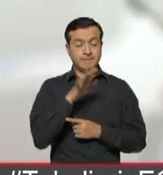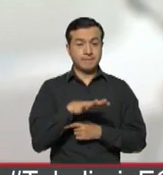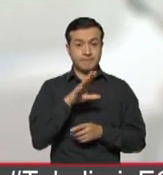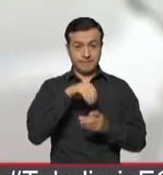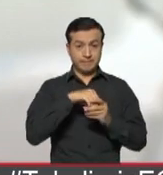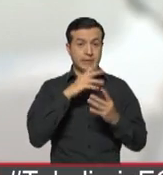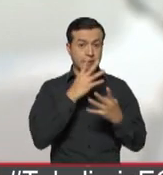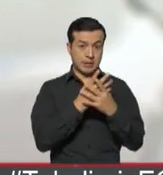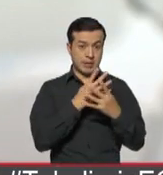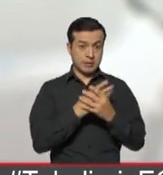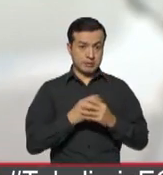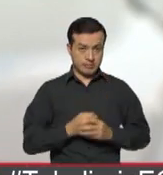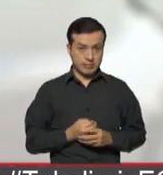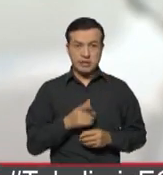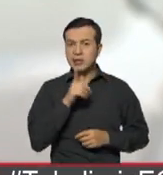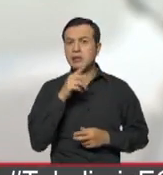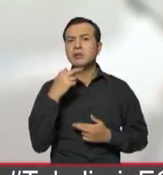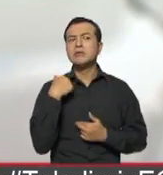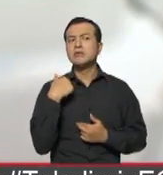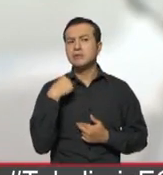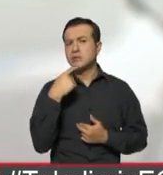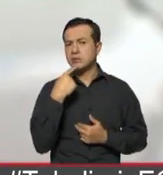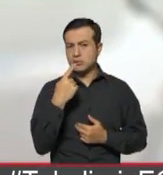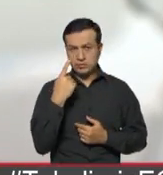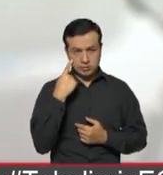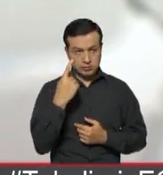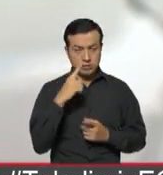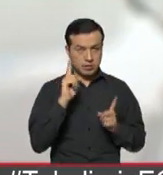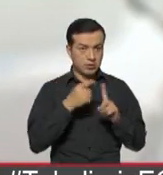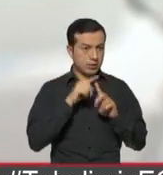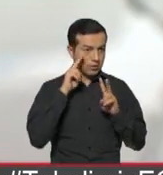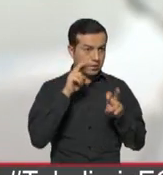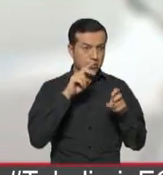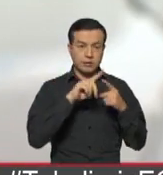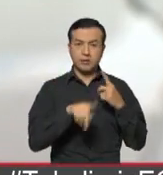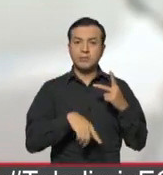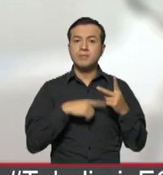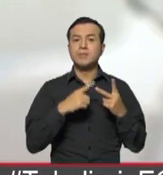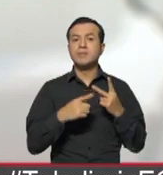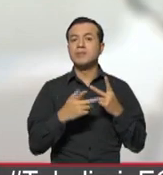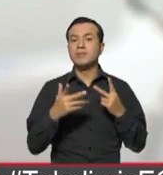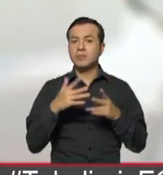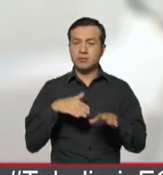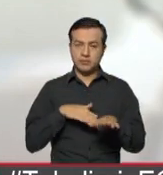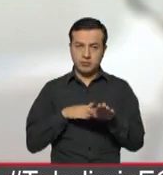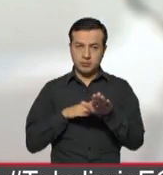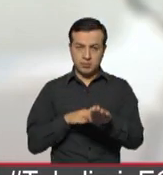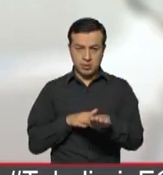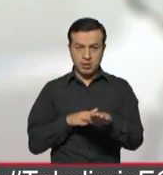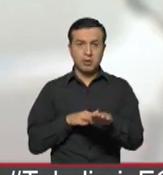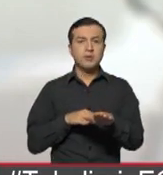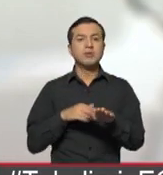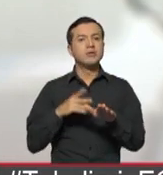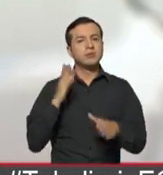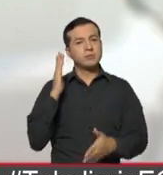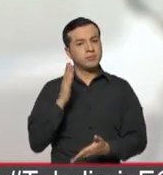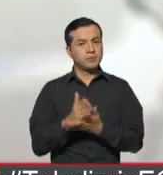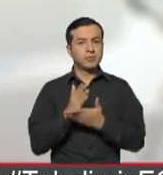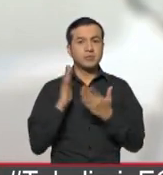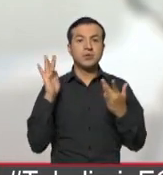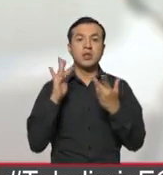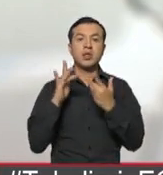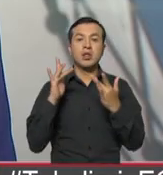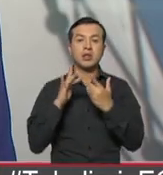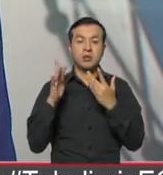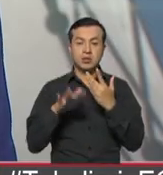dentro de una cárcel. Y el primer, la primera línea entonces es inteligencia. La segunda, como decía, es garantizar que se corten estos nexos